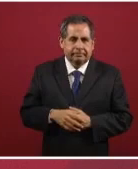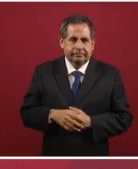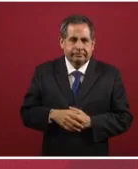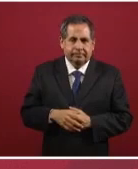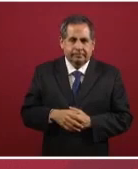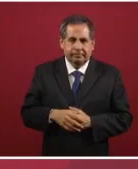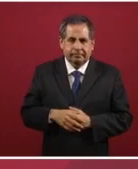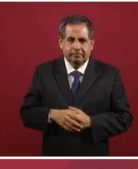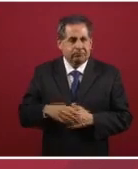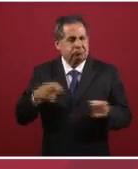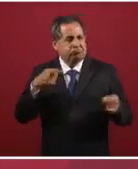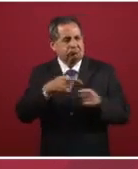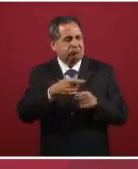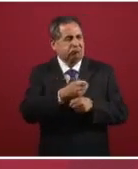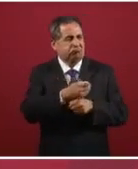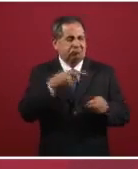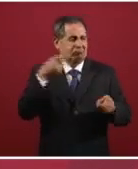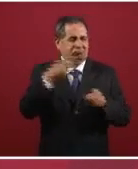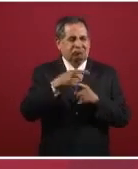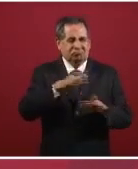hacer campañas de linchamiento,